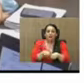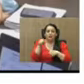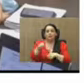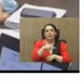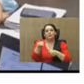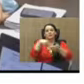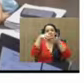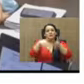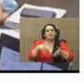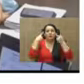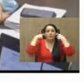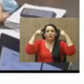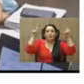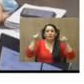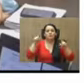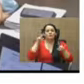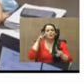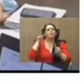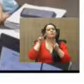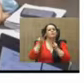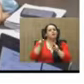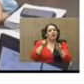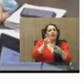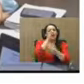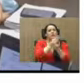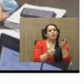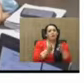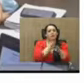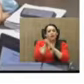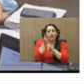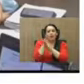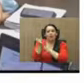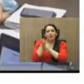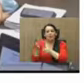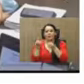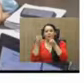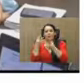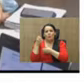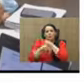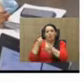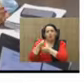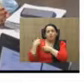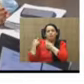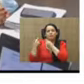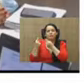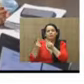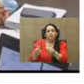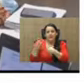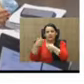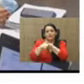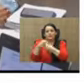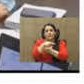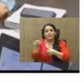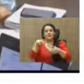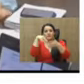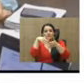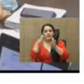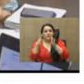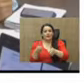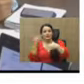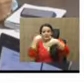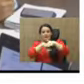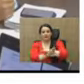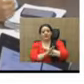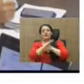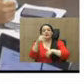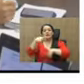logramos observar que transcurren en algunas carreras muchísimos años entre el tiempo que el estudiante ingresa y el